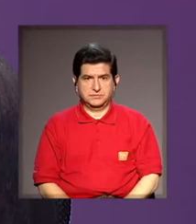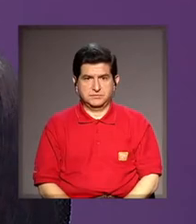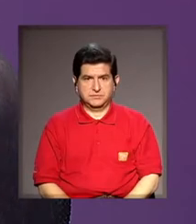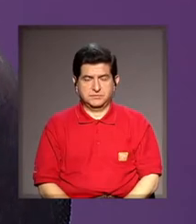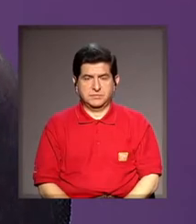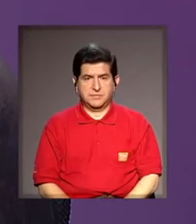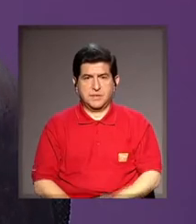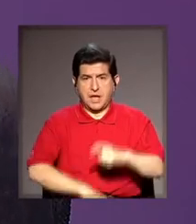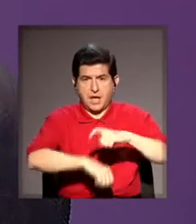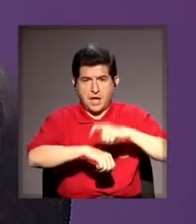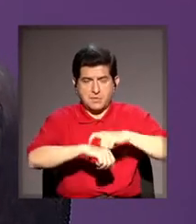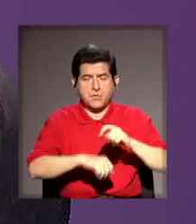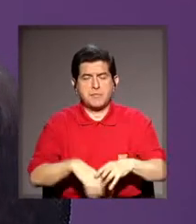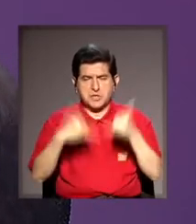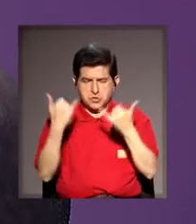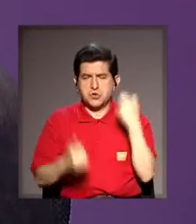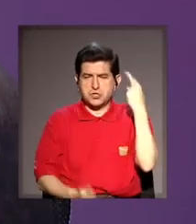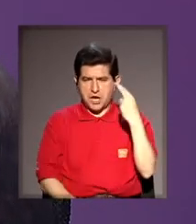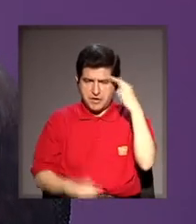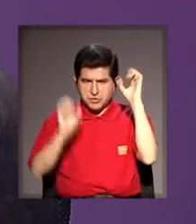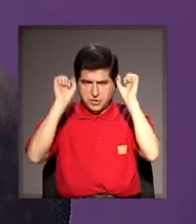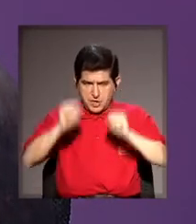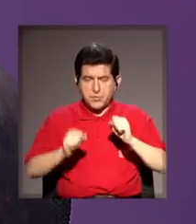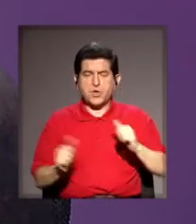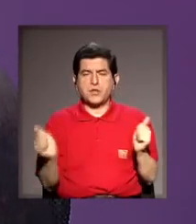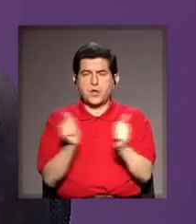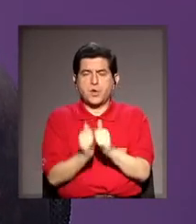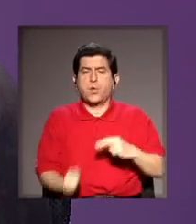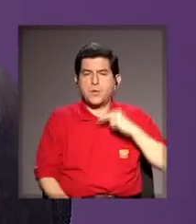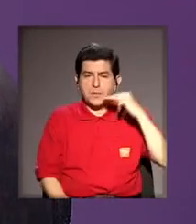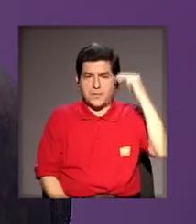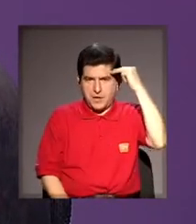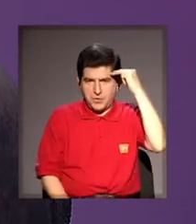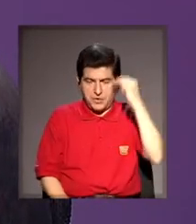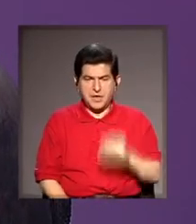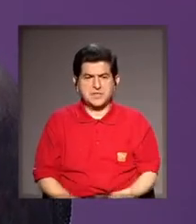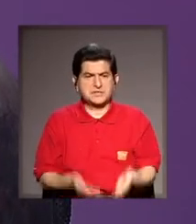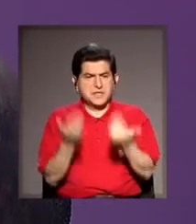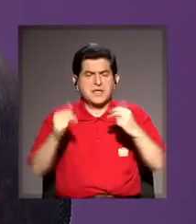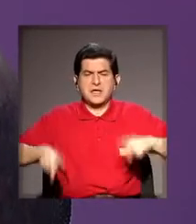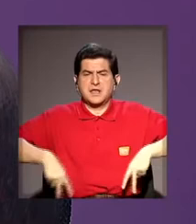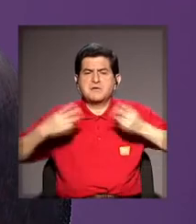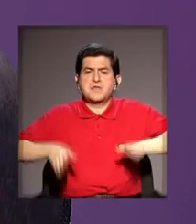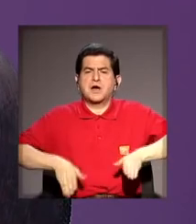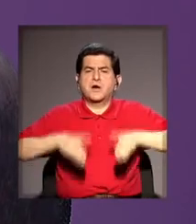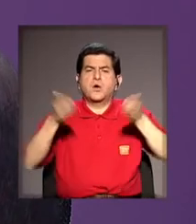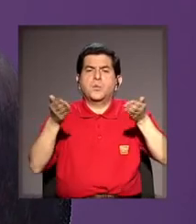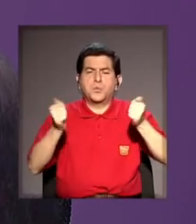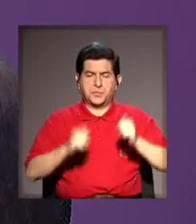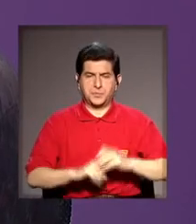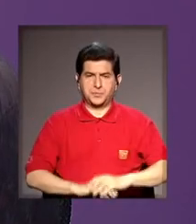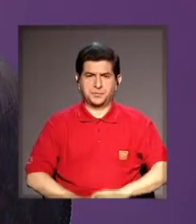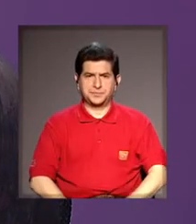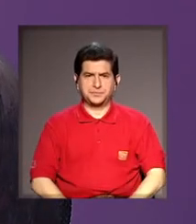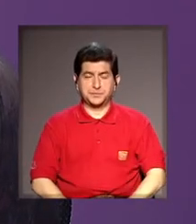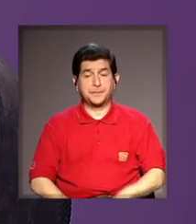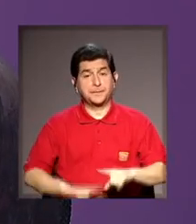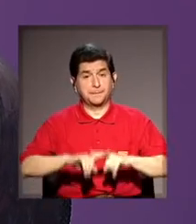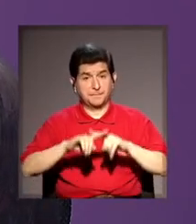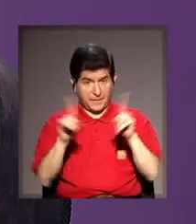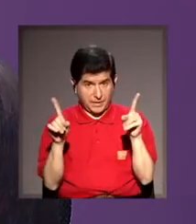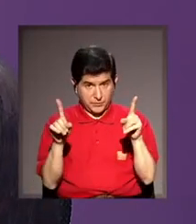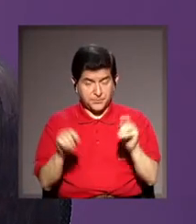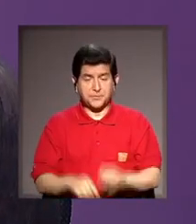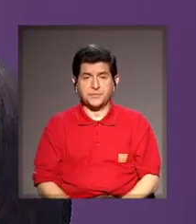cuando tiene uso de razón cuando tiene cierta madurez pues como desea vivir sin embargo